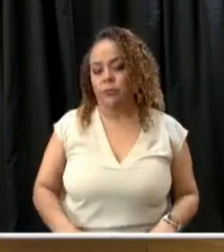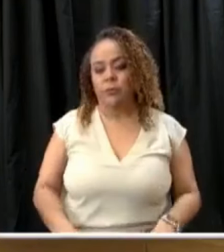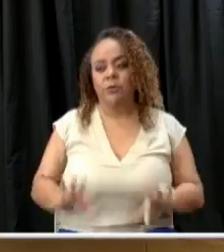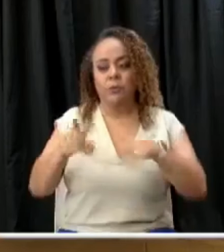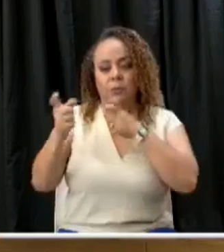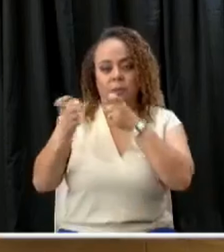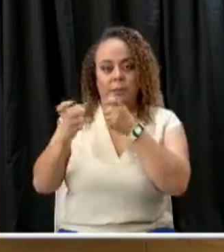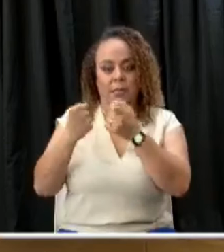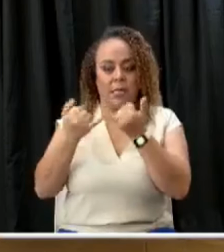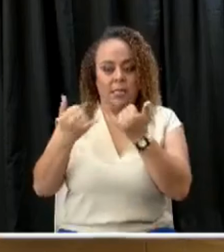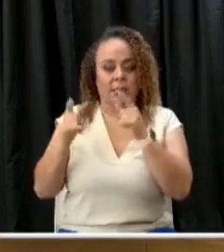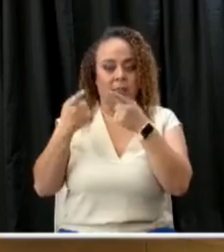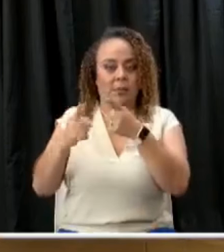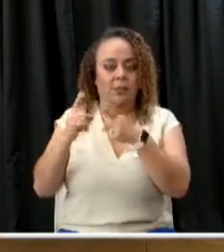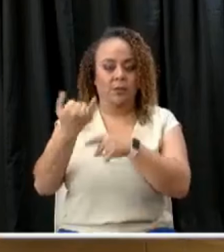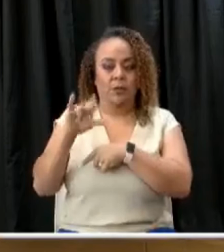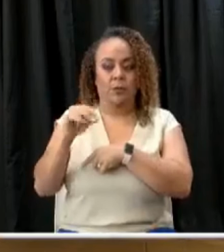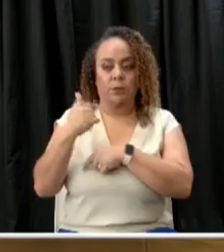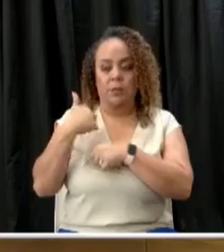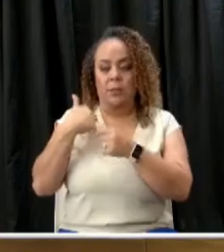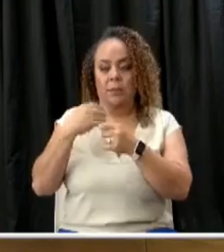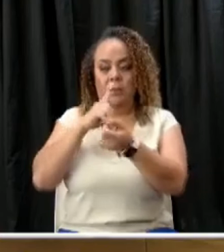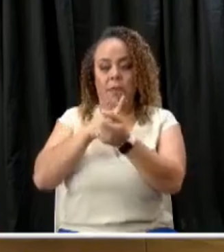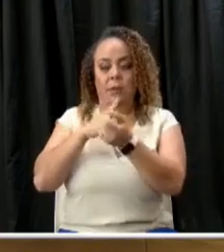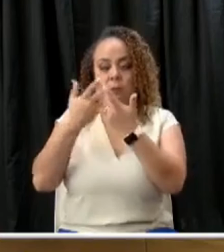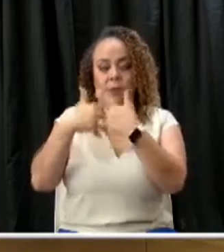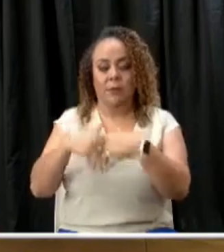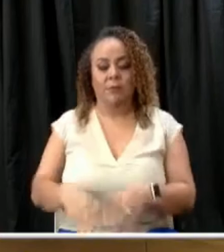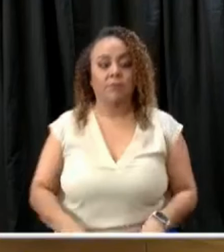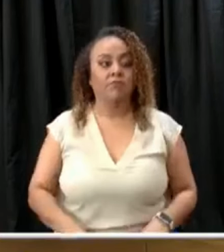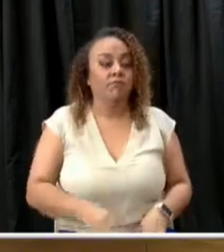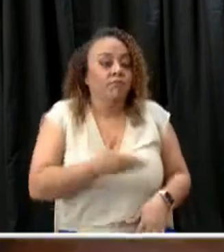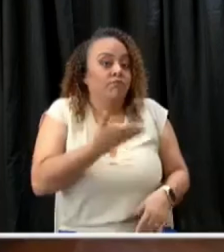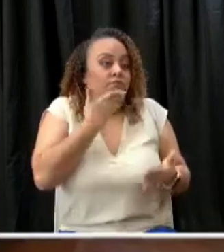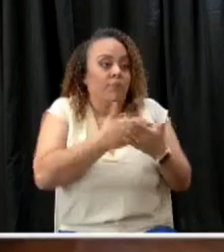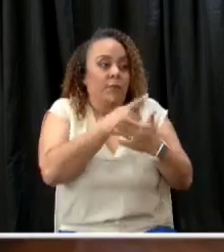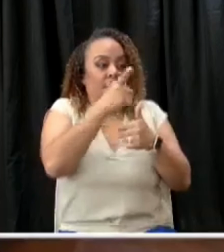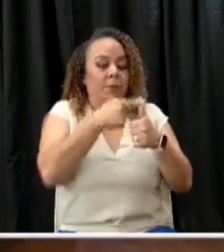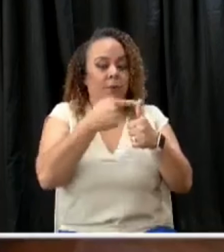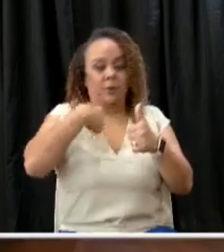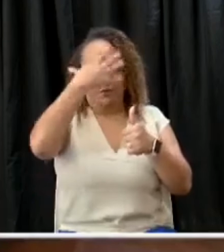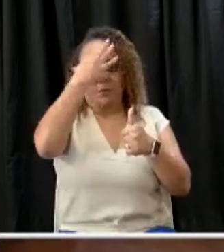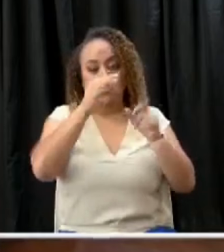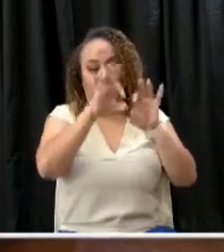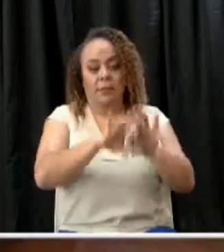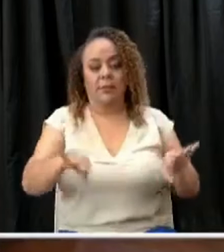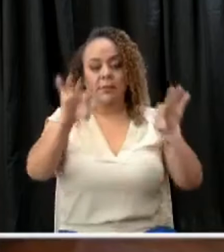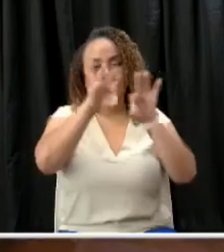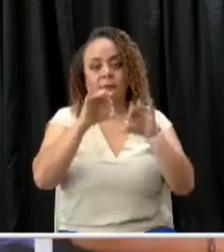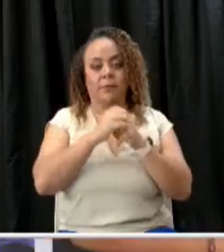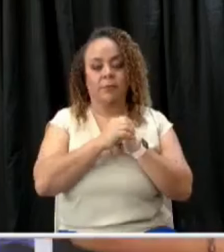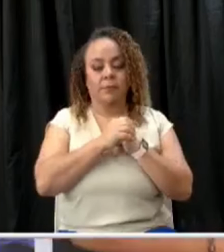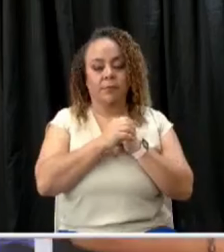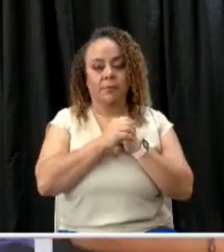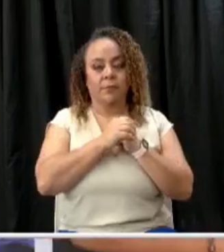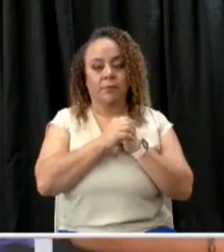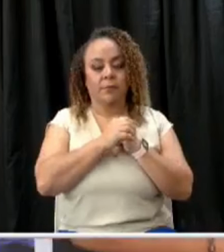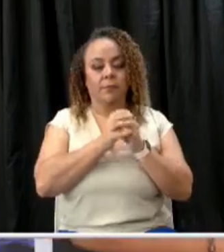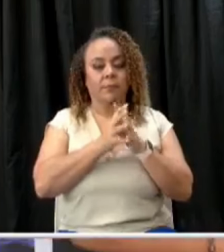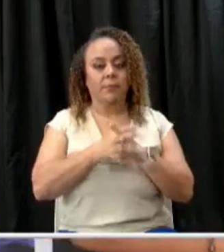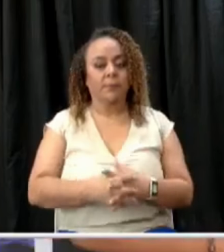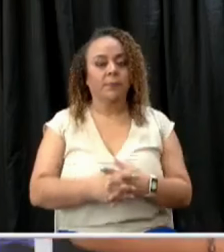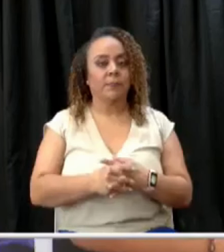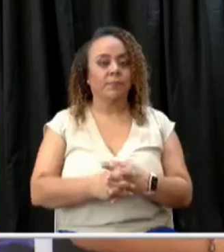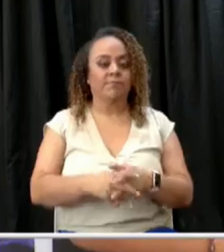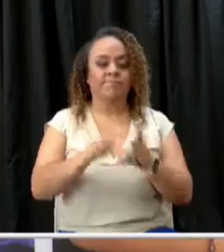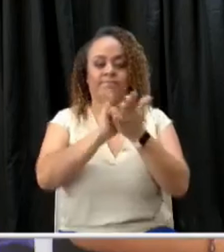se maneja en este caso si no tiene médico de empresa? Primero creo que es importante tomar en cuenta que